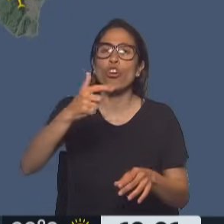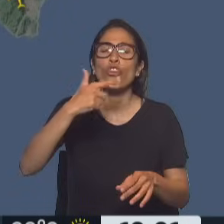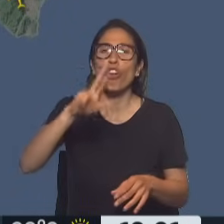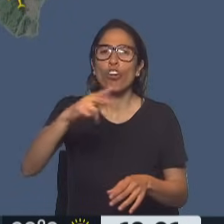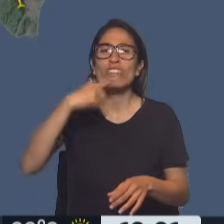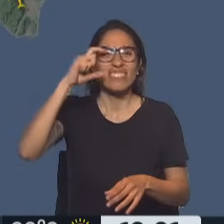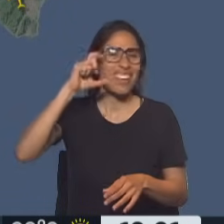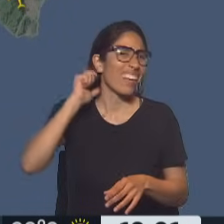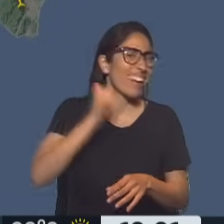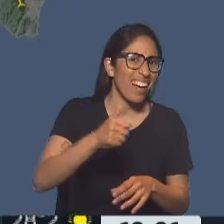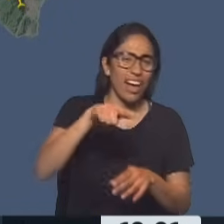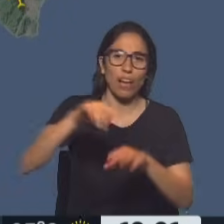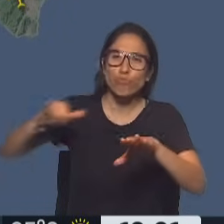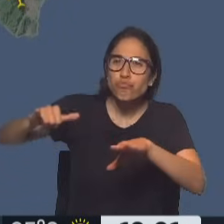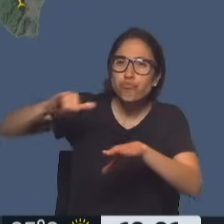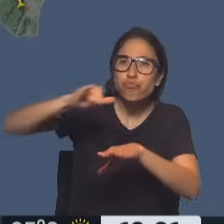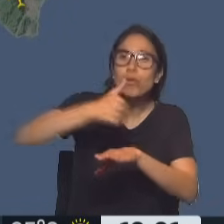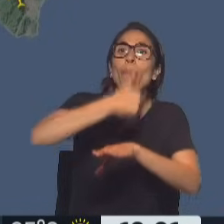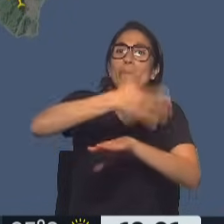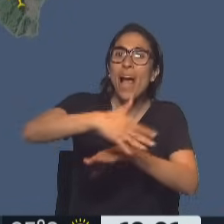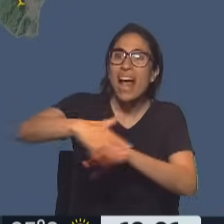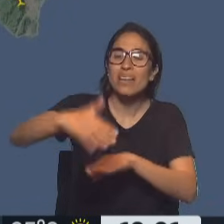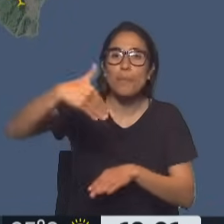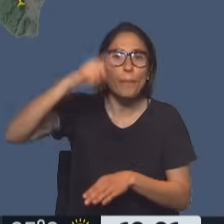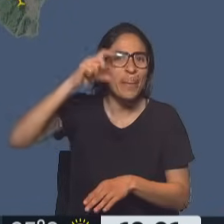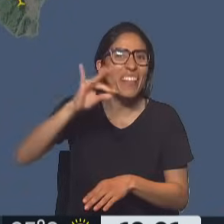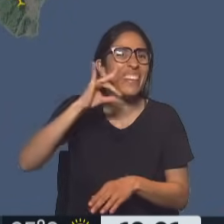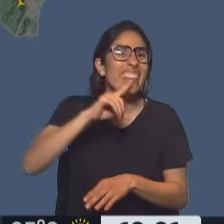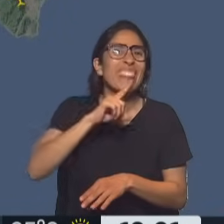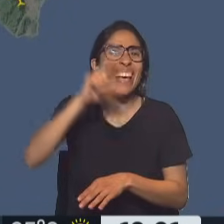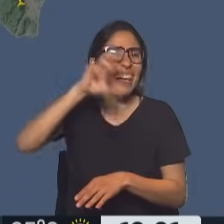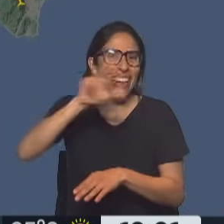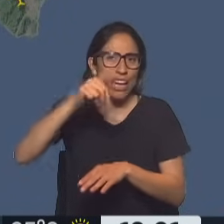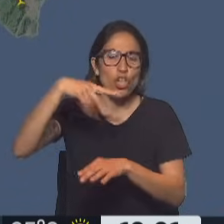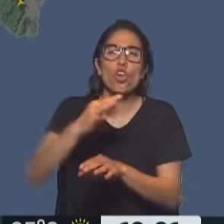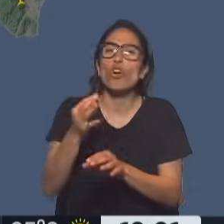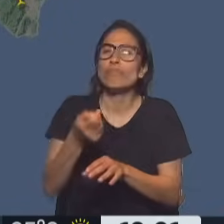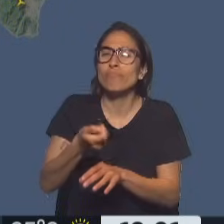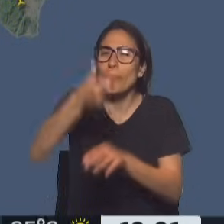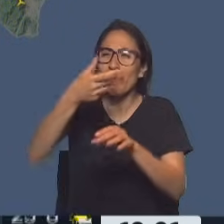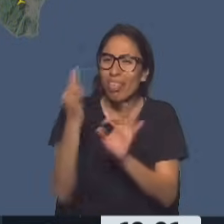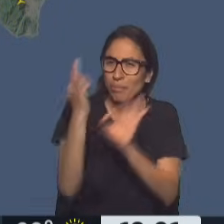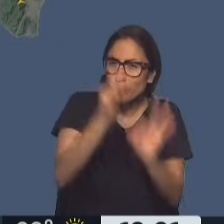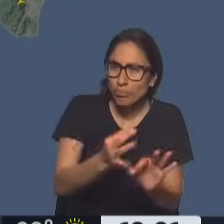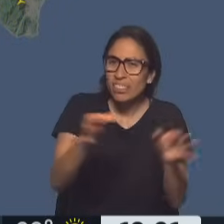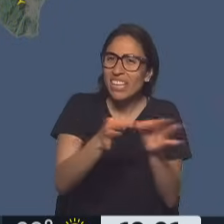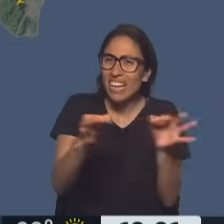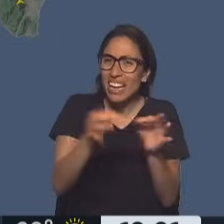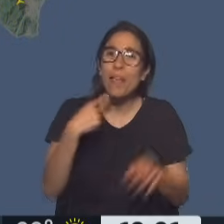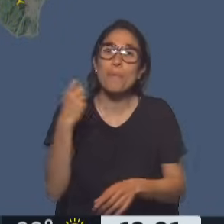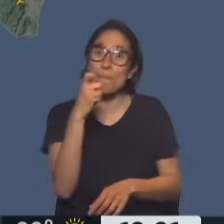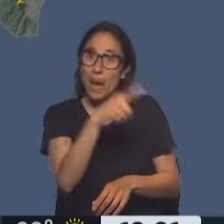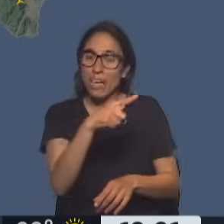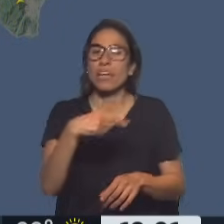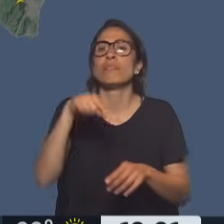está camino sobre el mar Mediterráneo llegando casi a las Islas españolas no exactamente se va acercando Allí está volando por supuesto al norte de